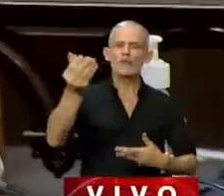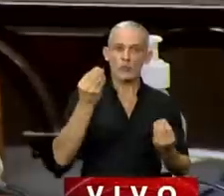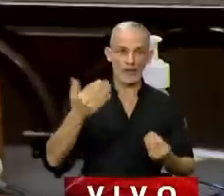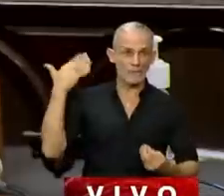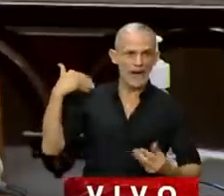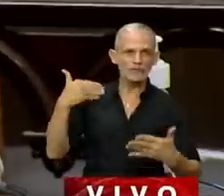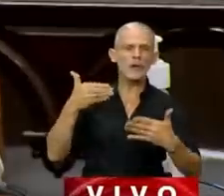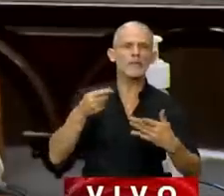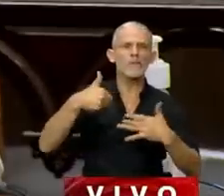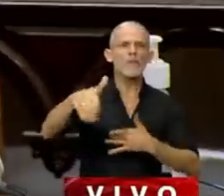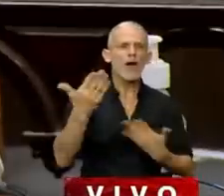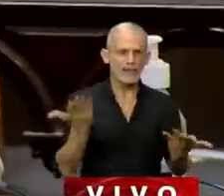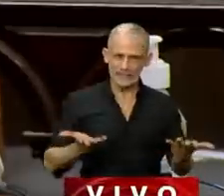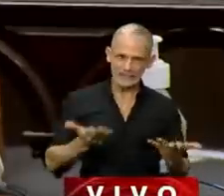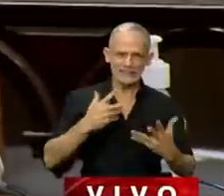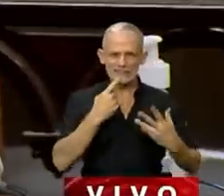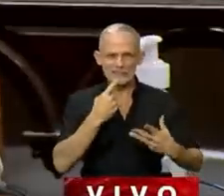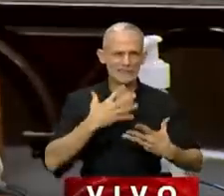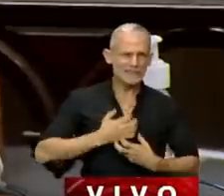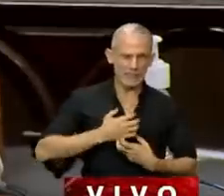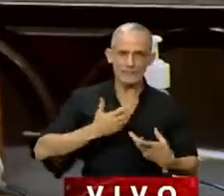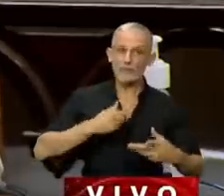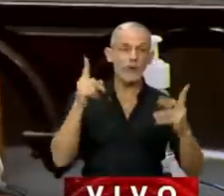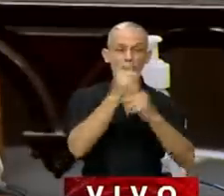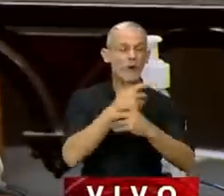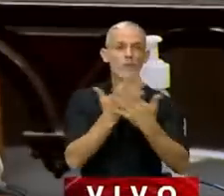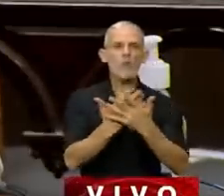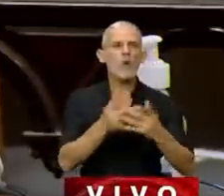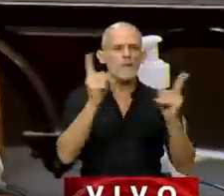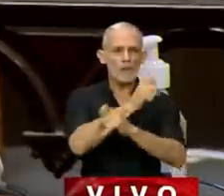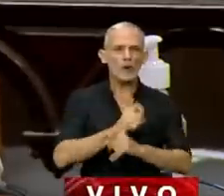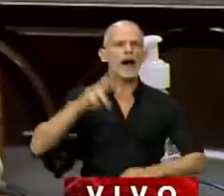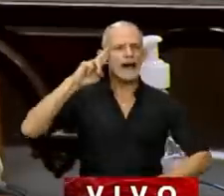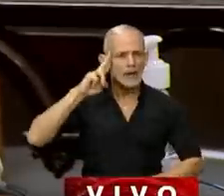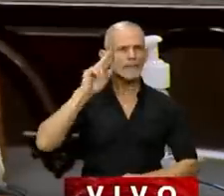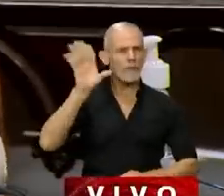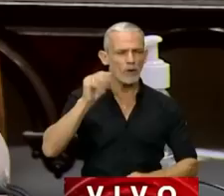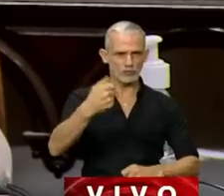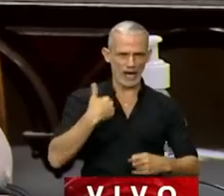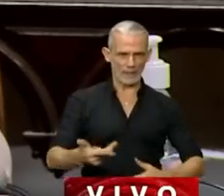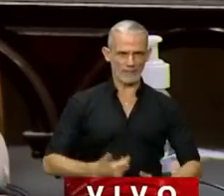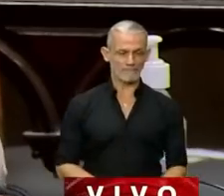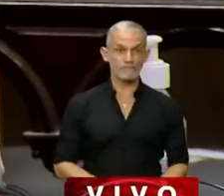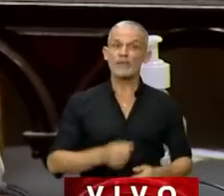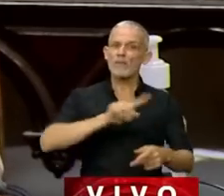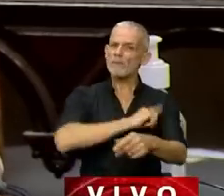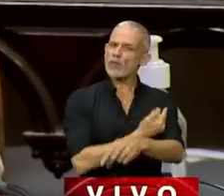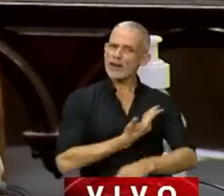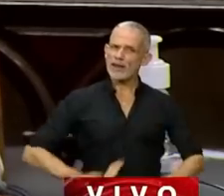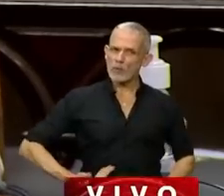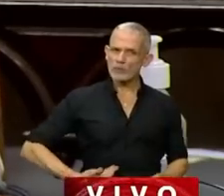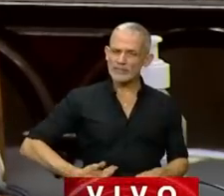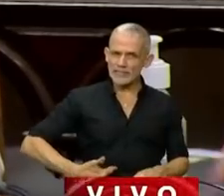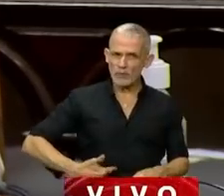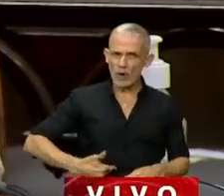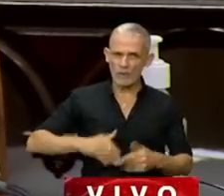pasó y lo que puede pasar. Si no enfrentan los problemas, por lo menos tengan el respeto de escucharlos. Que el Poder Ejecutivo